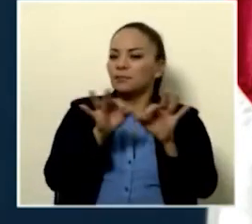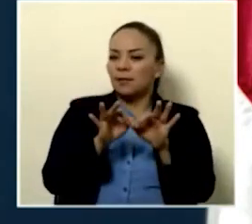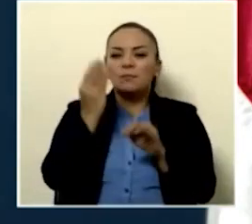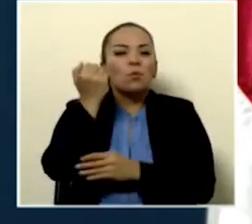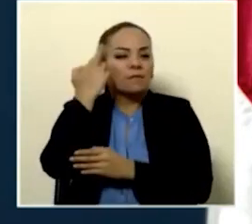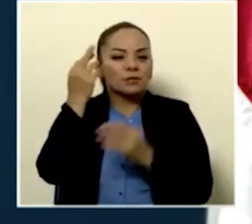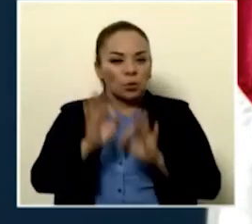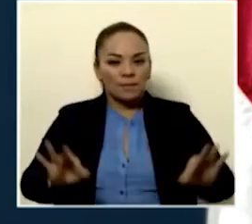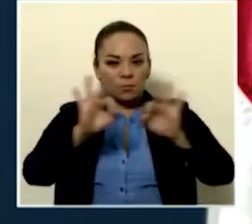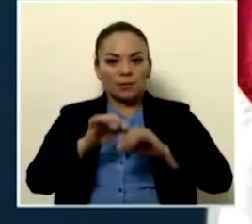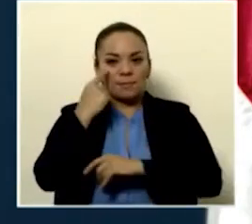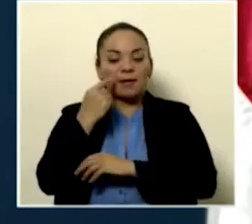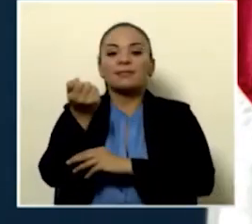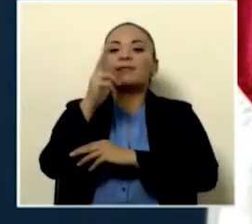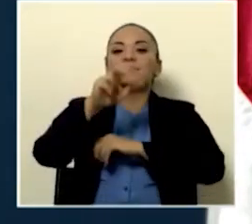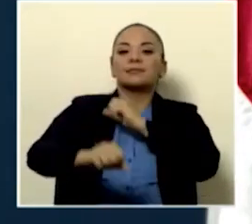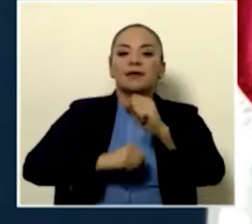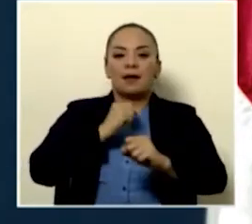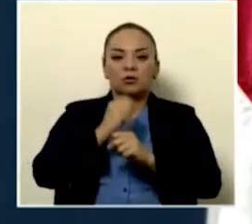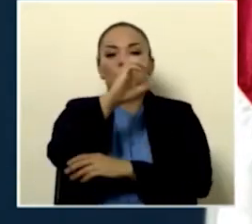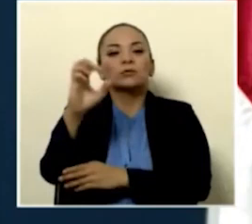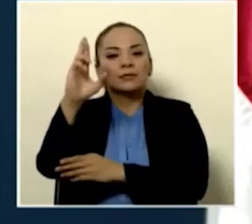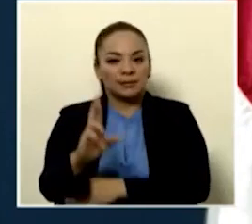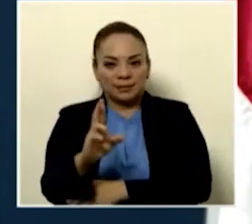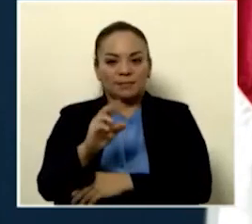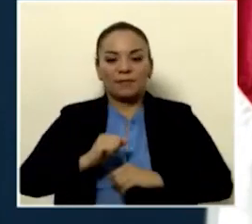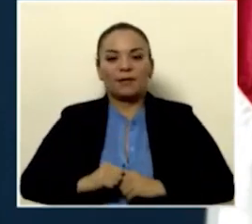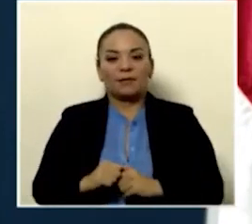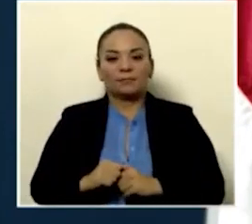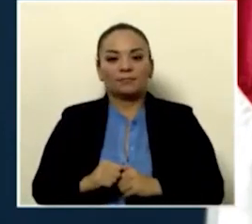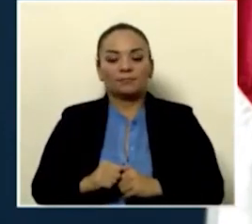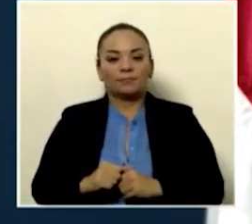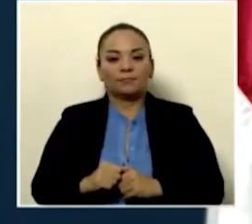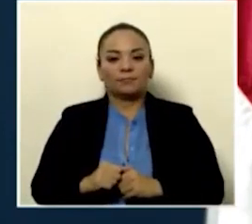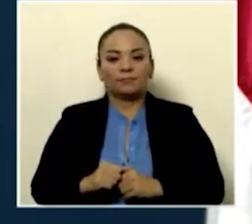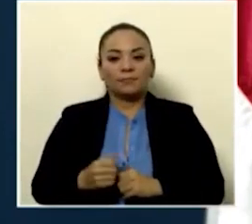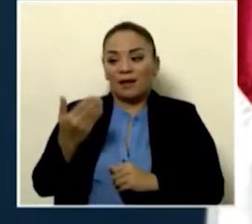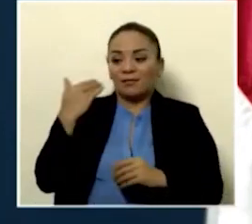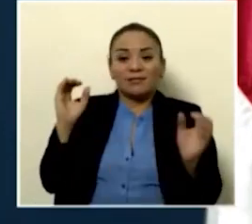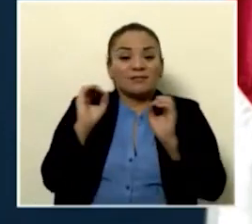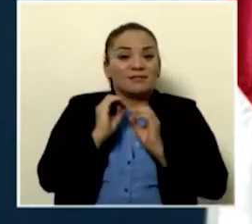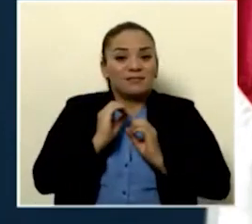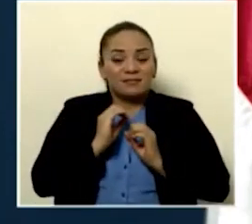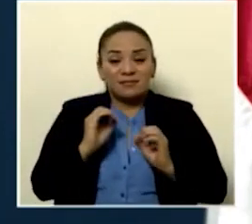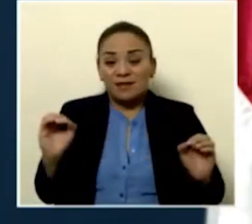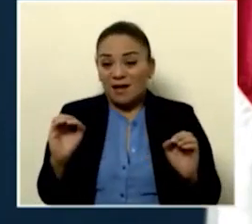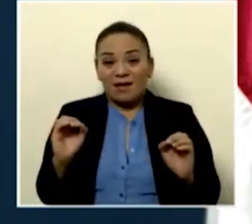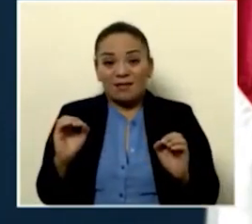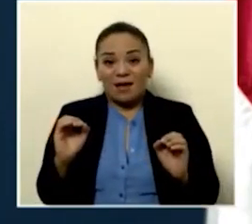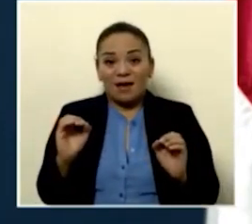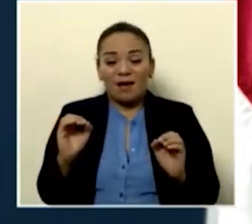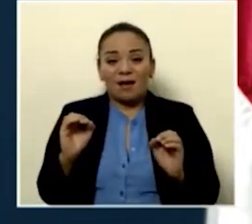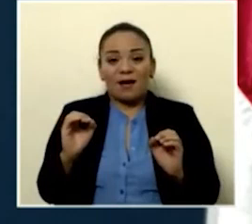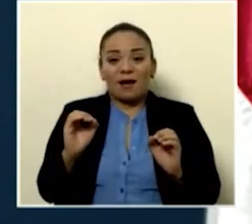Por 13 años, Costa Rica no ha amortizado un colón del